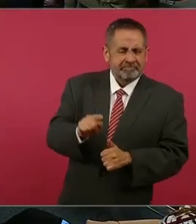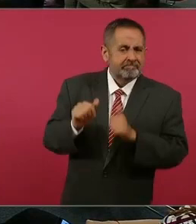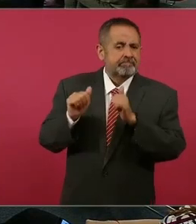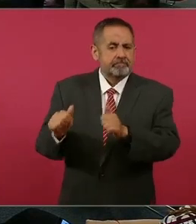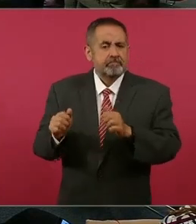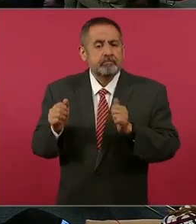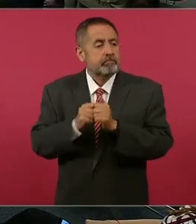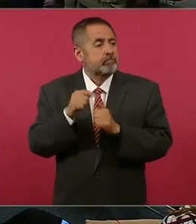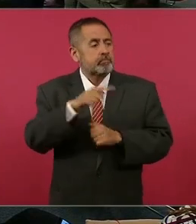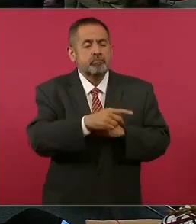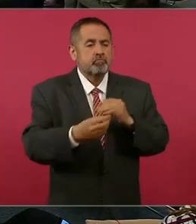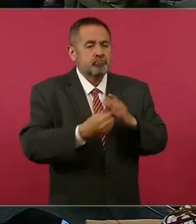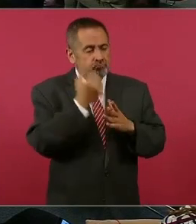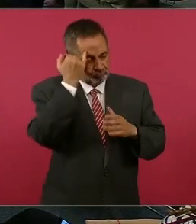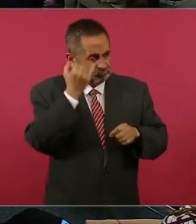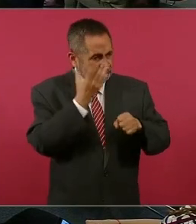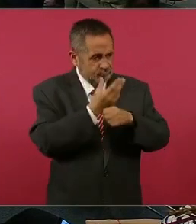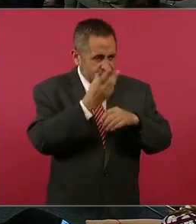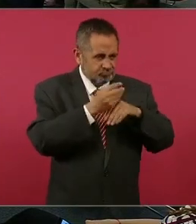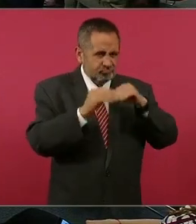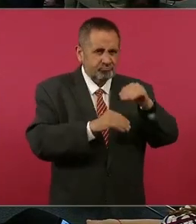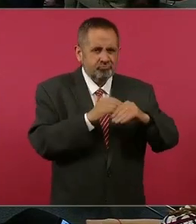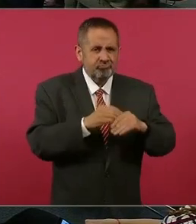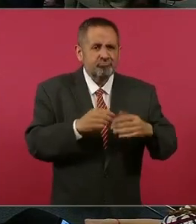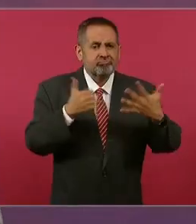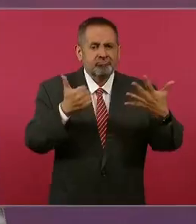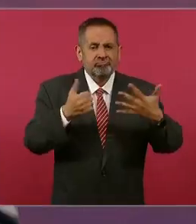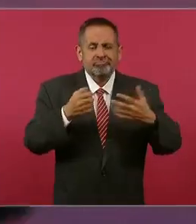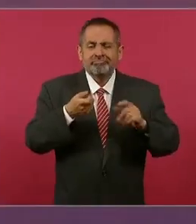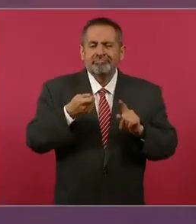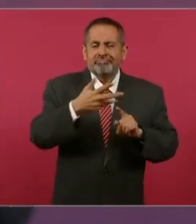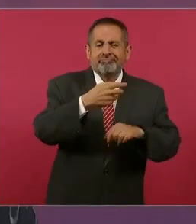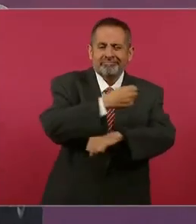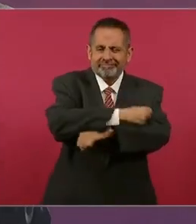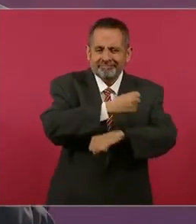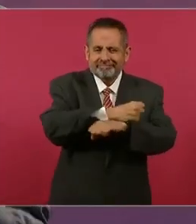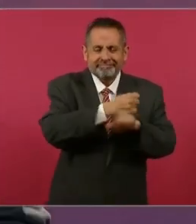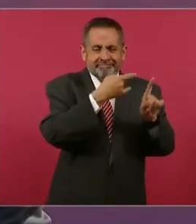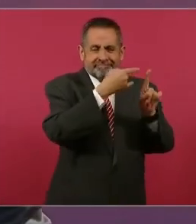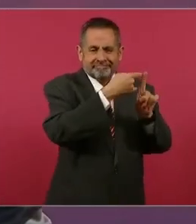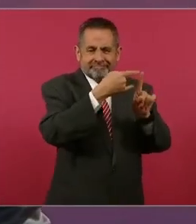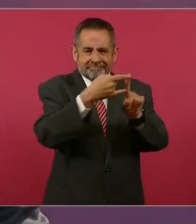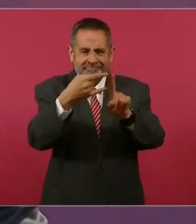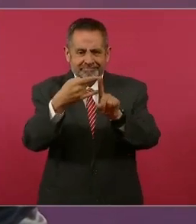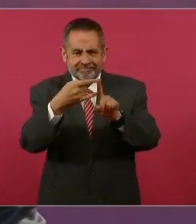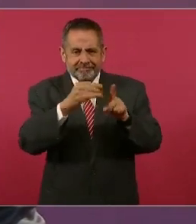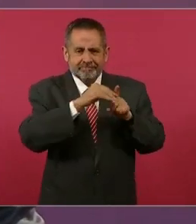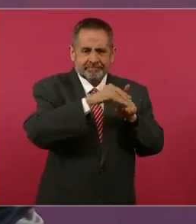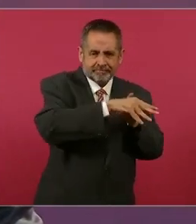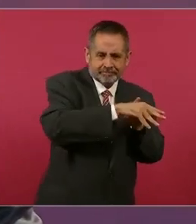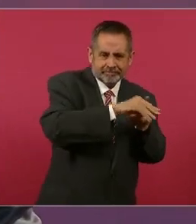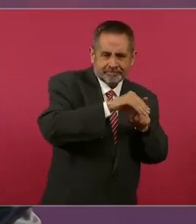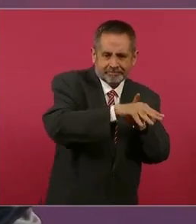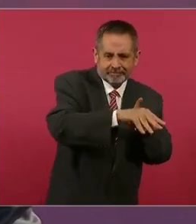con la creación de 6 ventanas a lo que ya estaba construido.